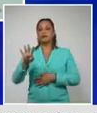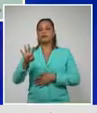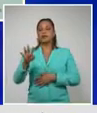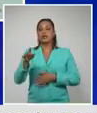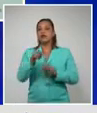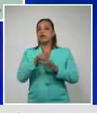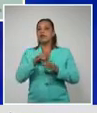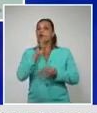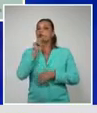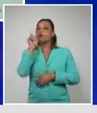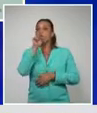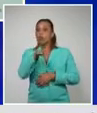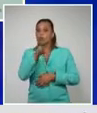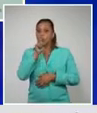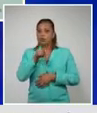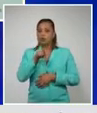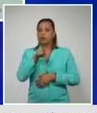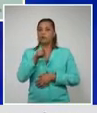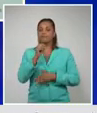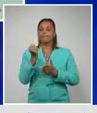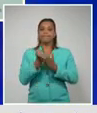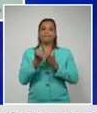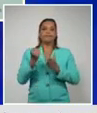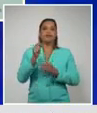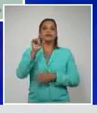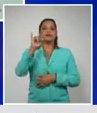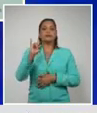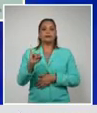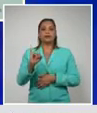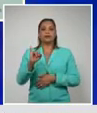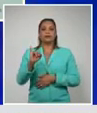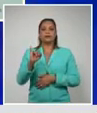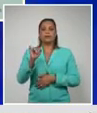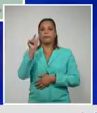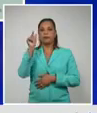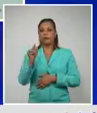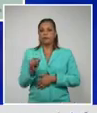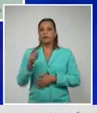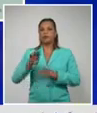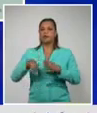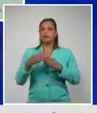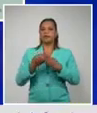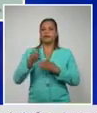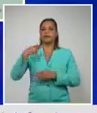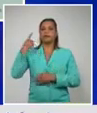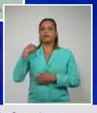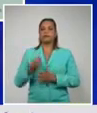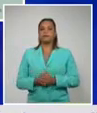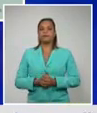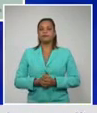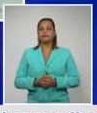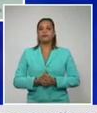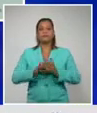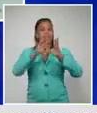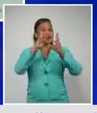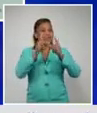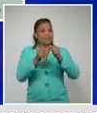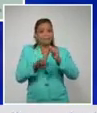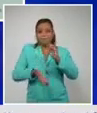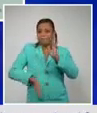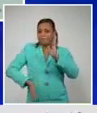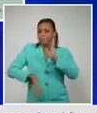municipio de Cotorro confirma 6 casos autóctonos en el día de ayer. Cifras muy elevadas